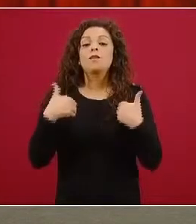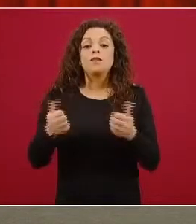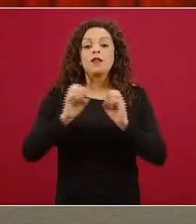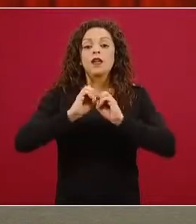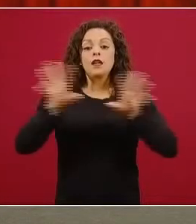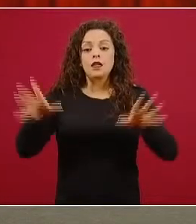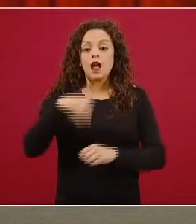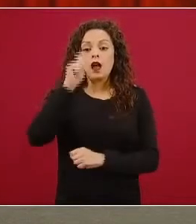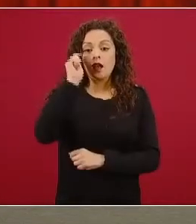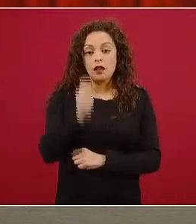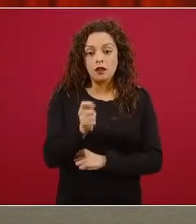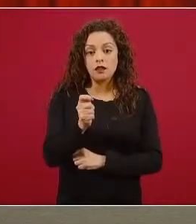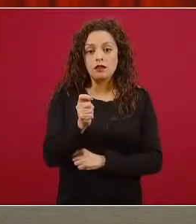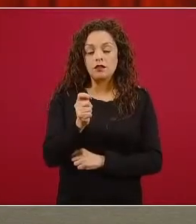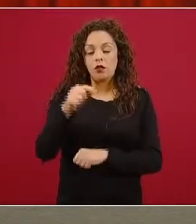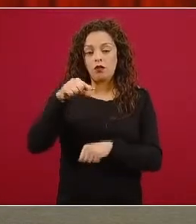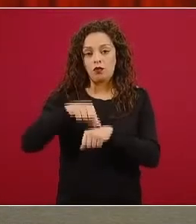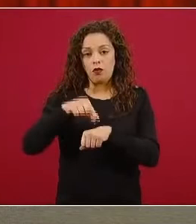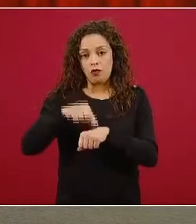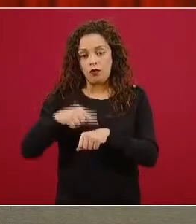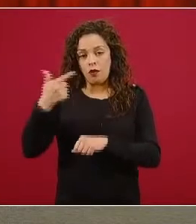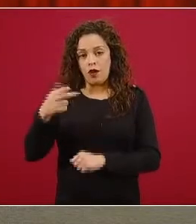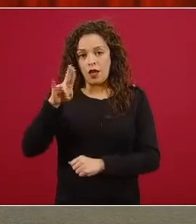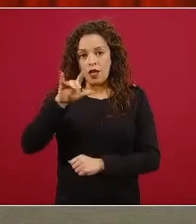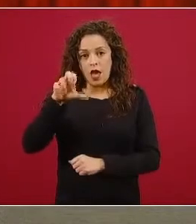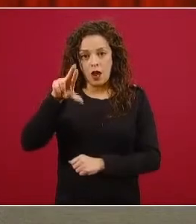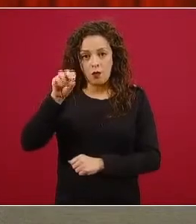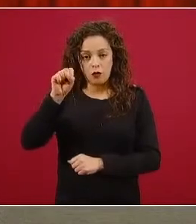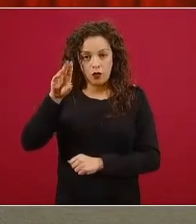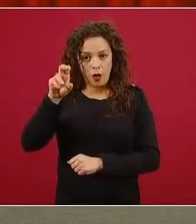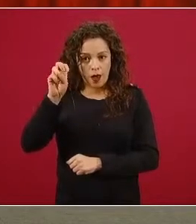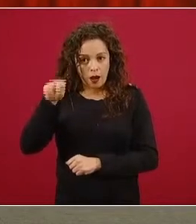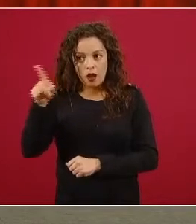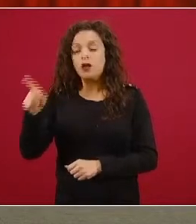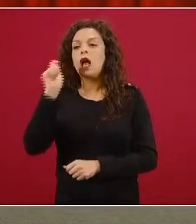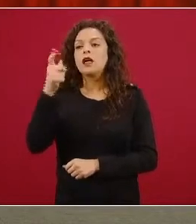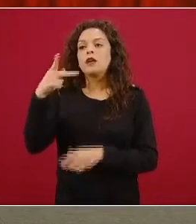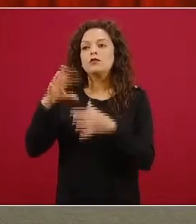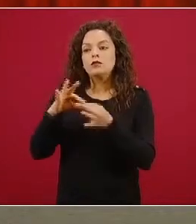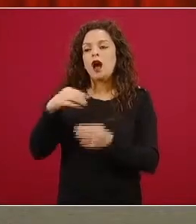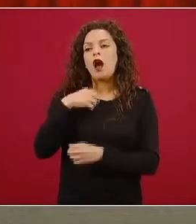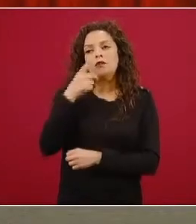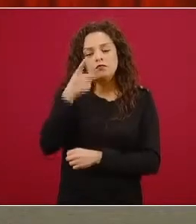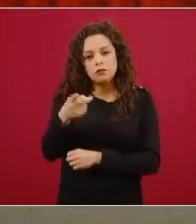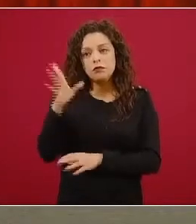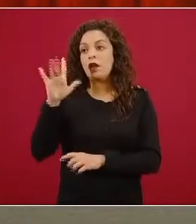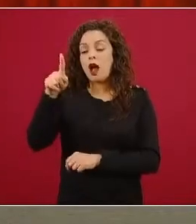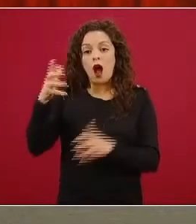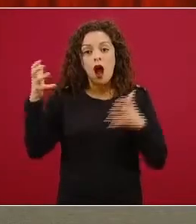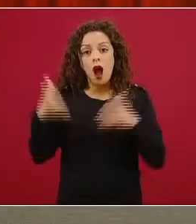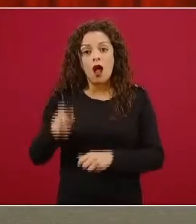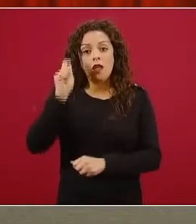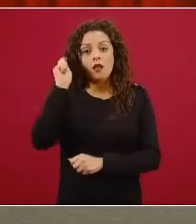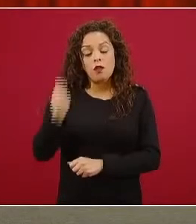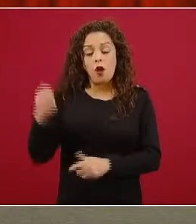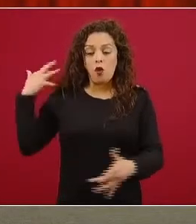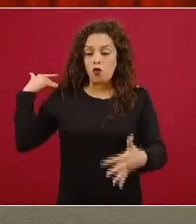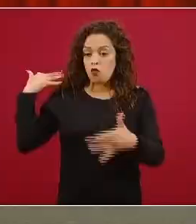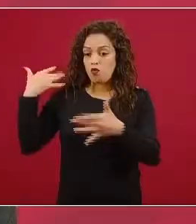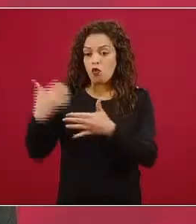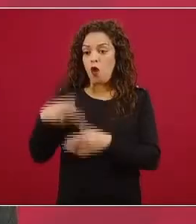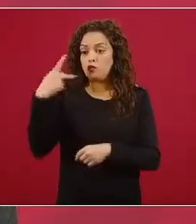el doctor Guillermo Soberón Acevedo, la obra que ha desarrollado a lo largo de su muy prolífica